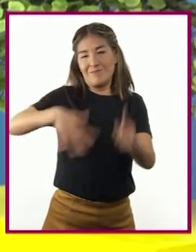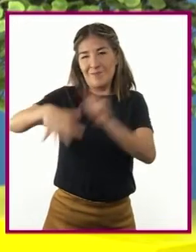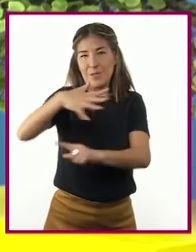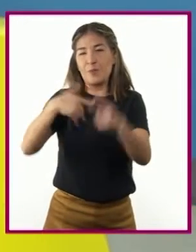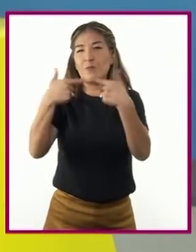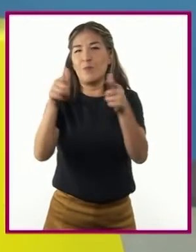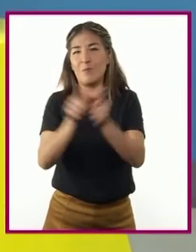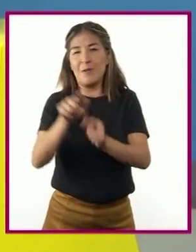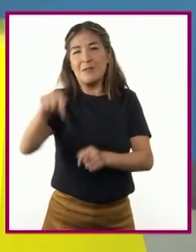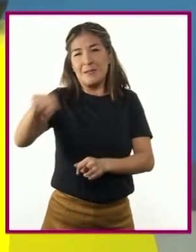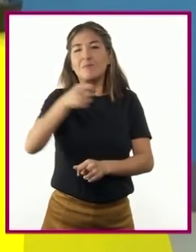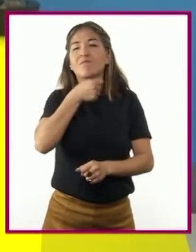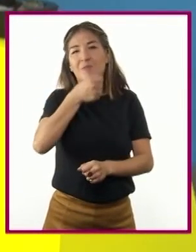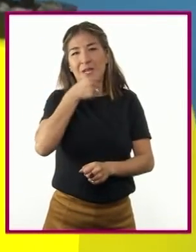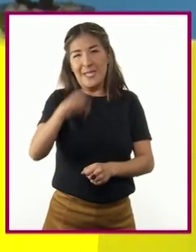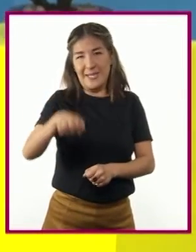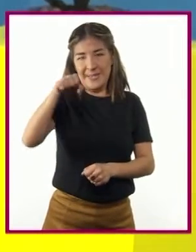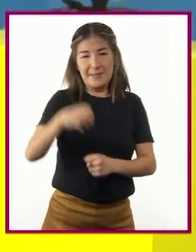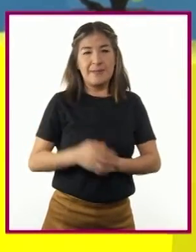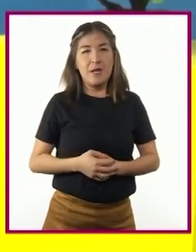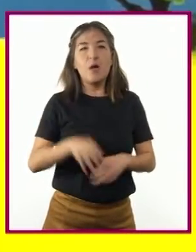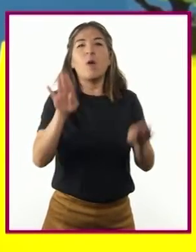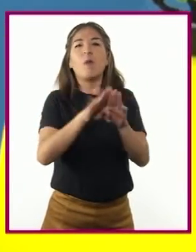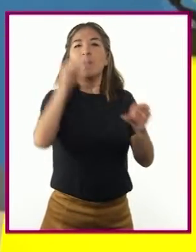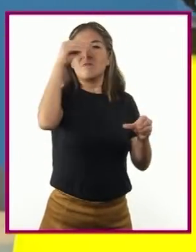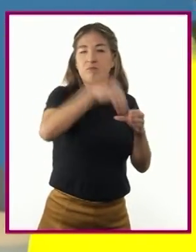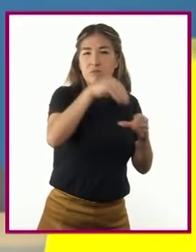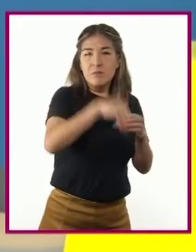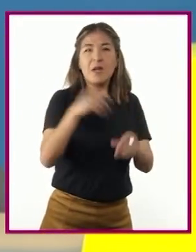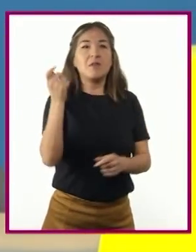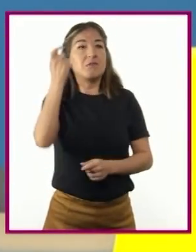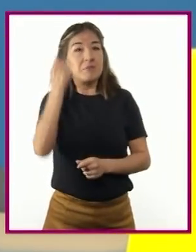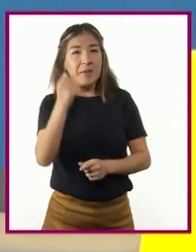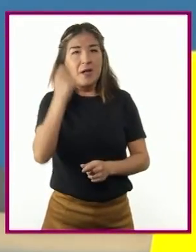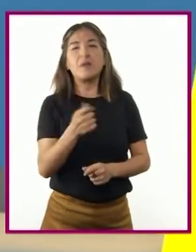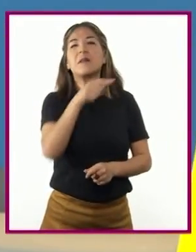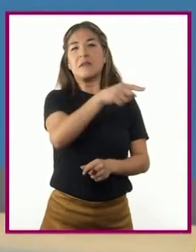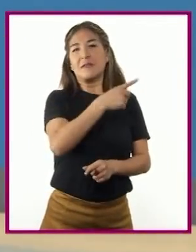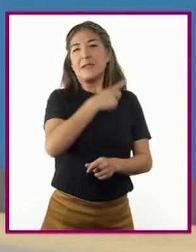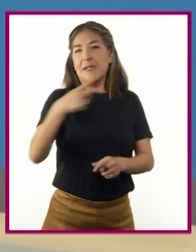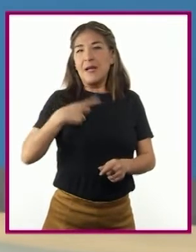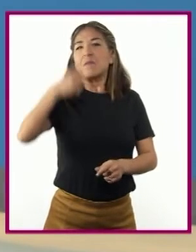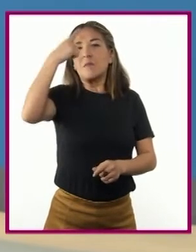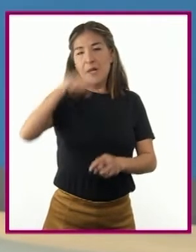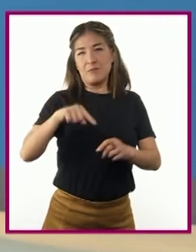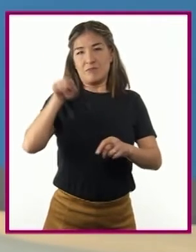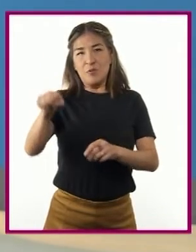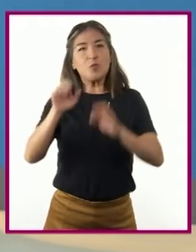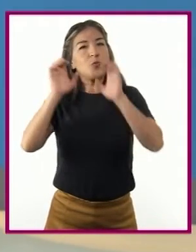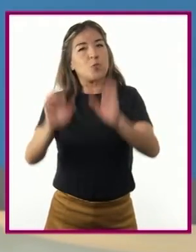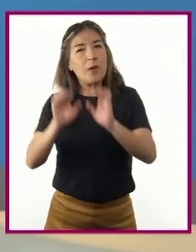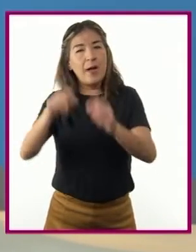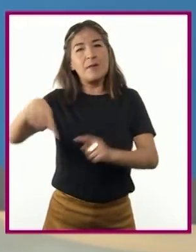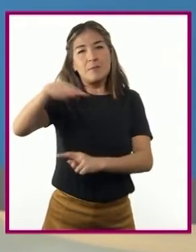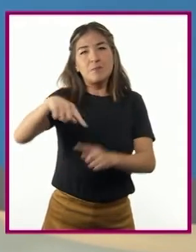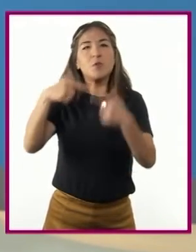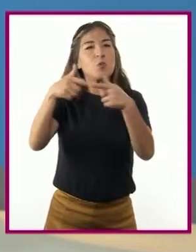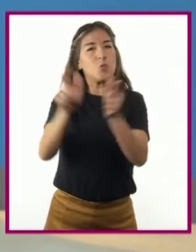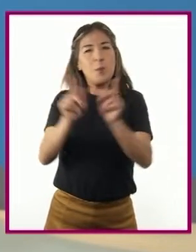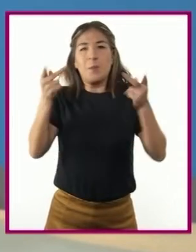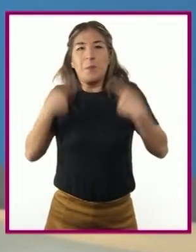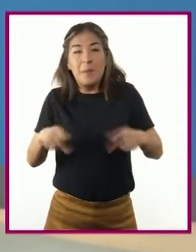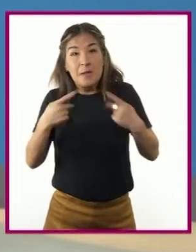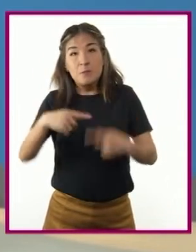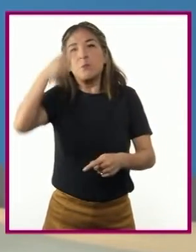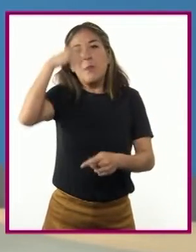grupo social. Los sistemas de ahorro y pensiones deben contribuir al cuidado de este grupo para